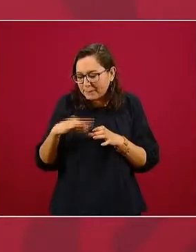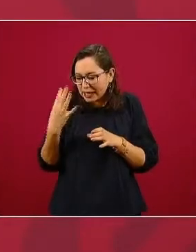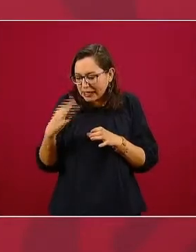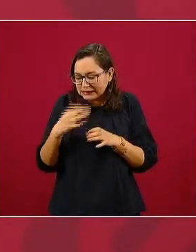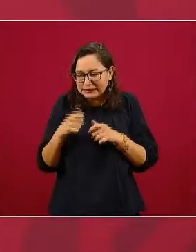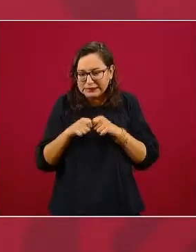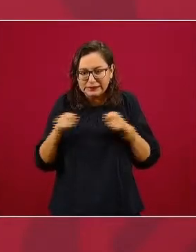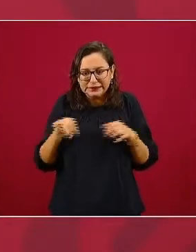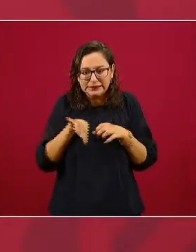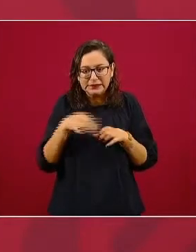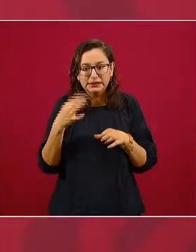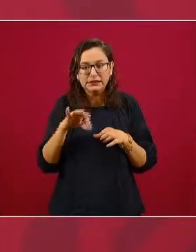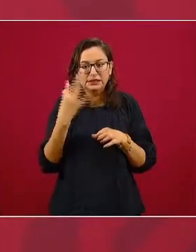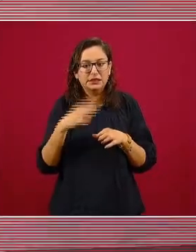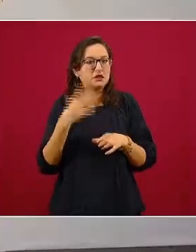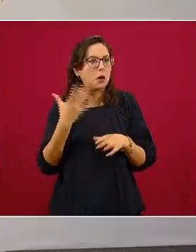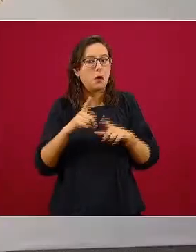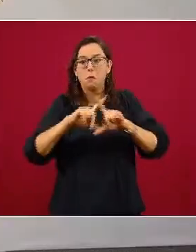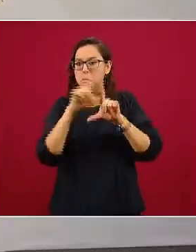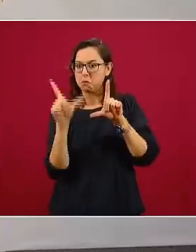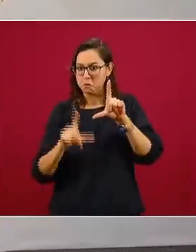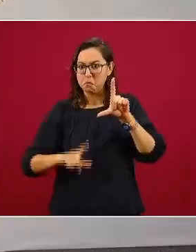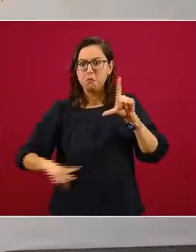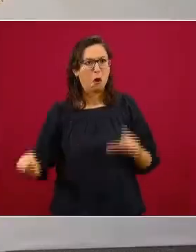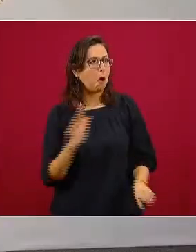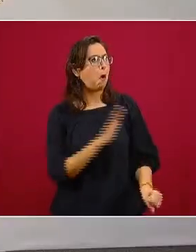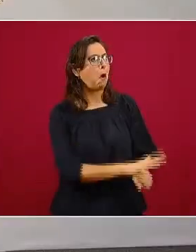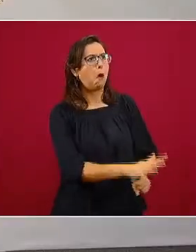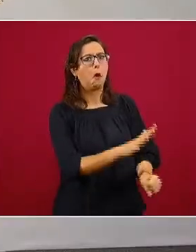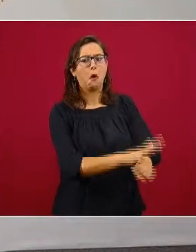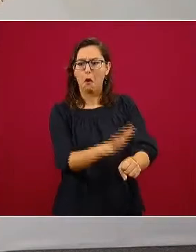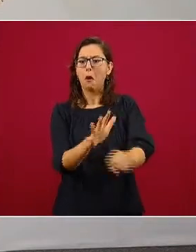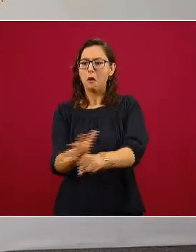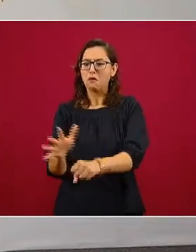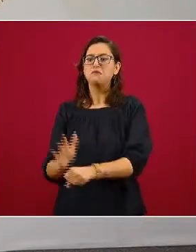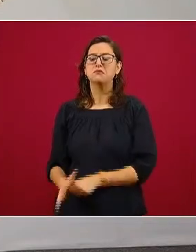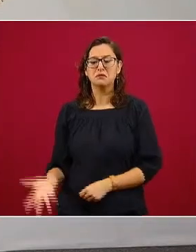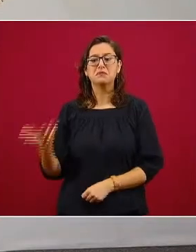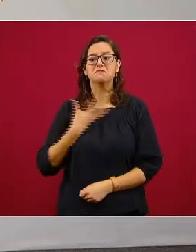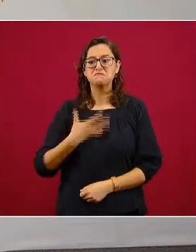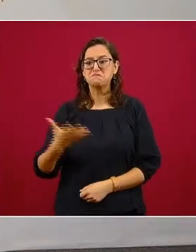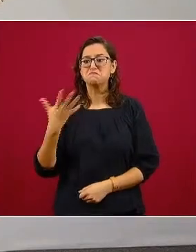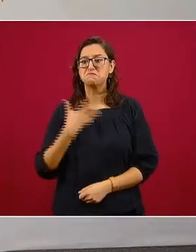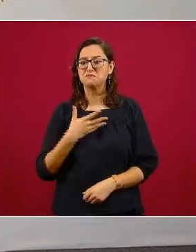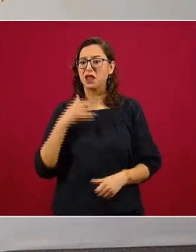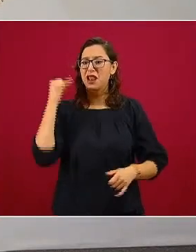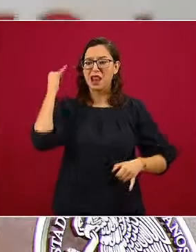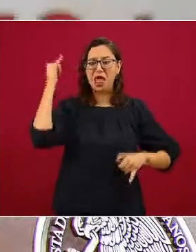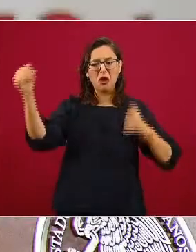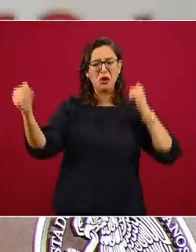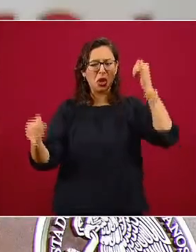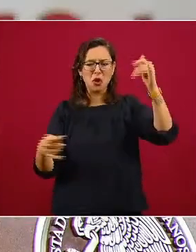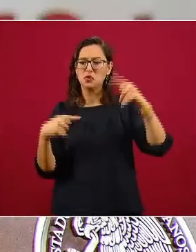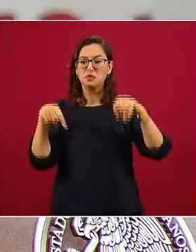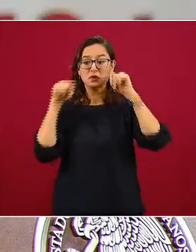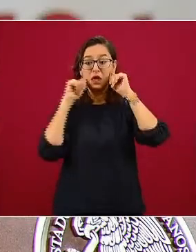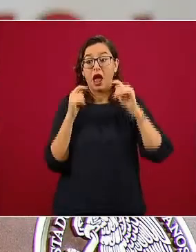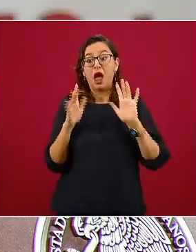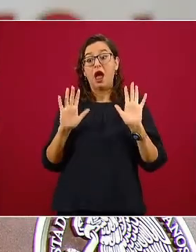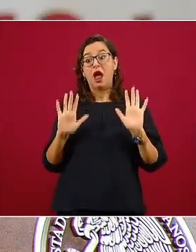en todo el territorio nacional y que no lleguen las medicinas